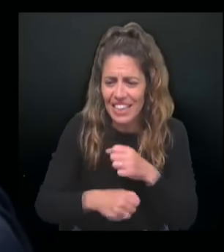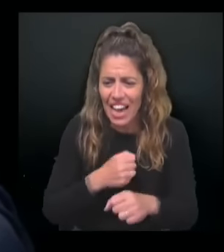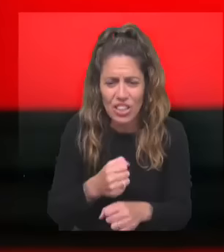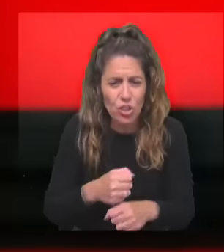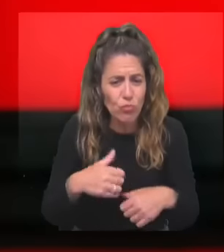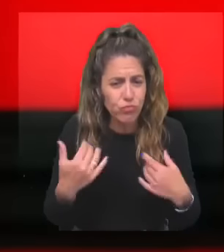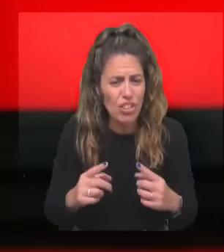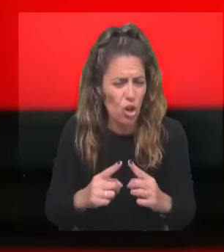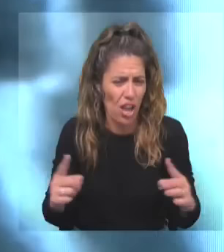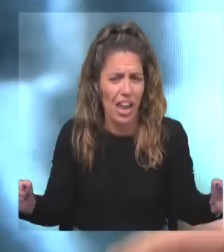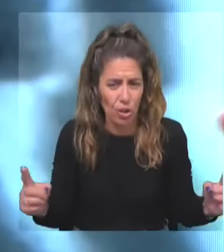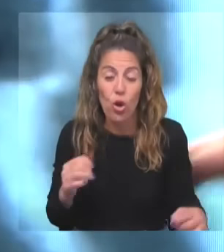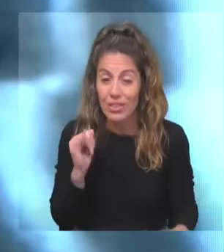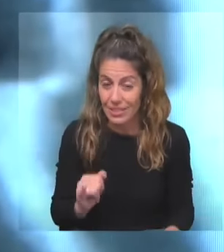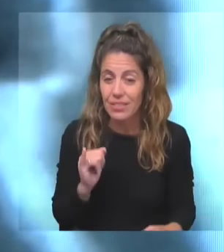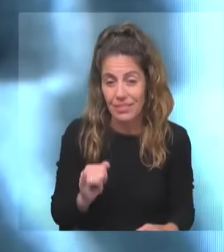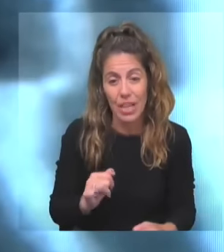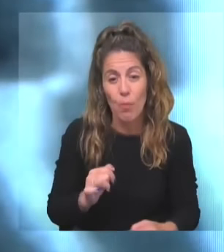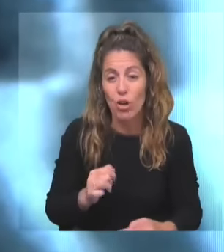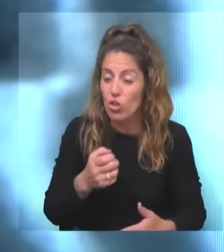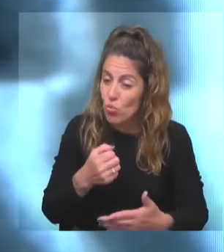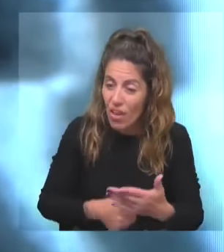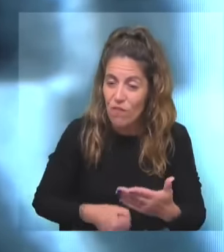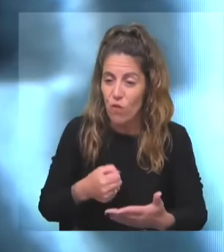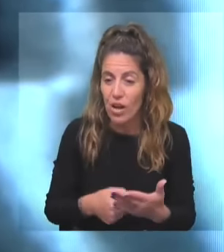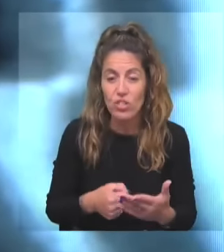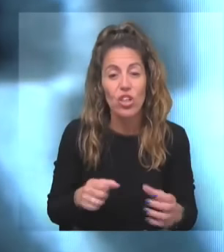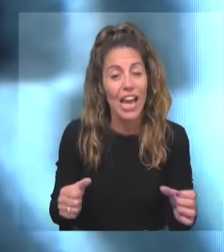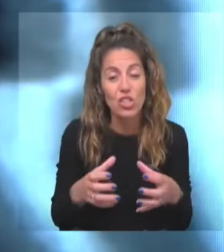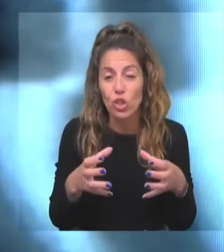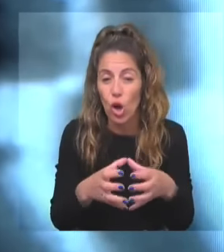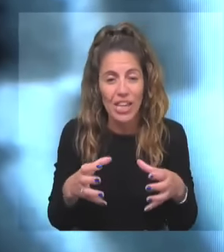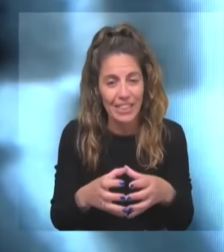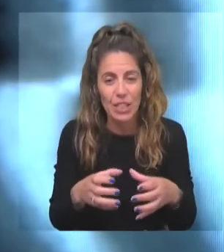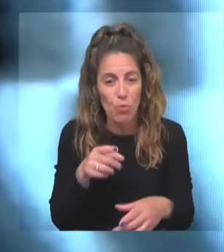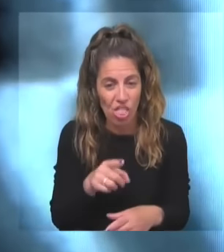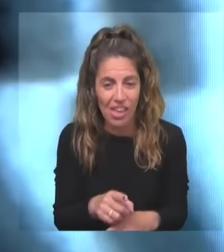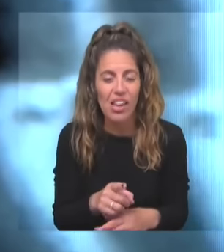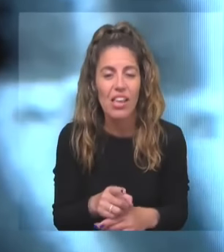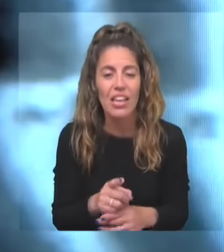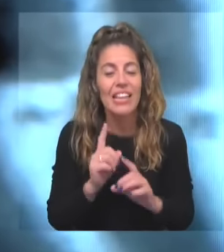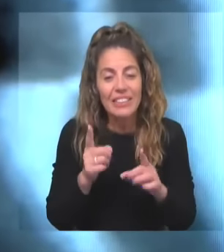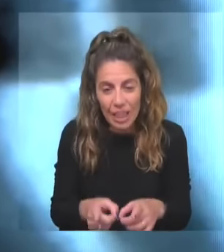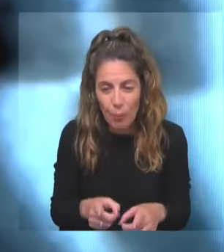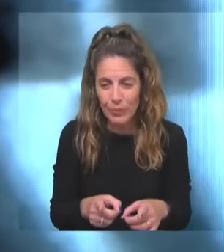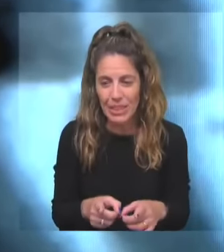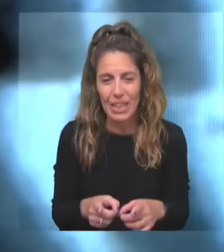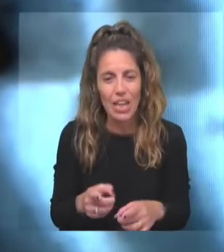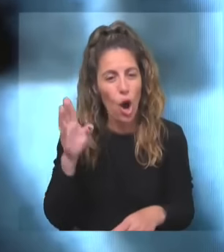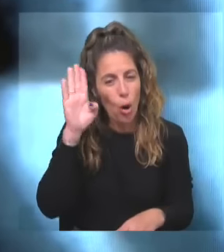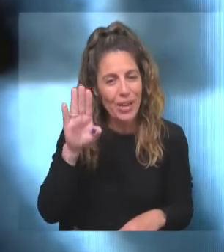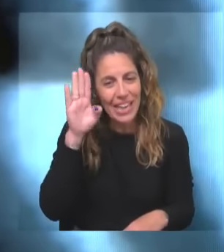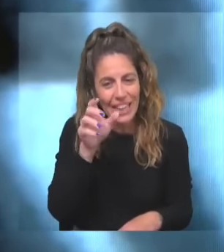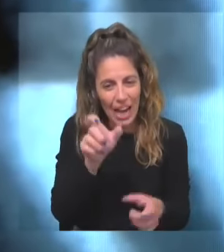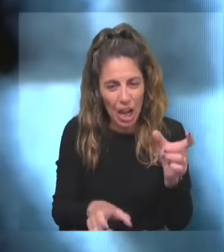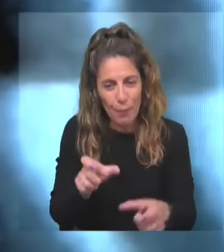6, 7 años, 8 años. ¿No? Es un esfuerzo que ha hecho el equipo de Esteban, un esfuerzo impresionante. Y también homenajear a la